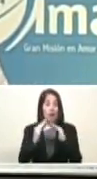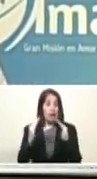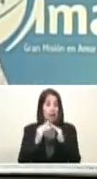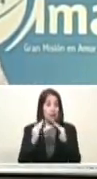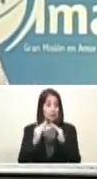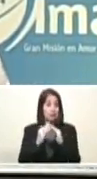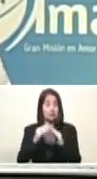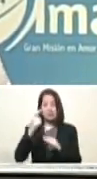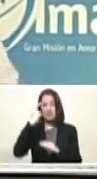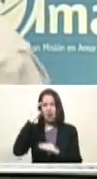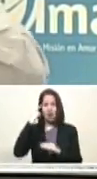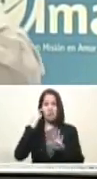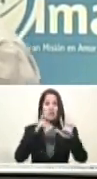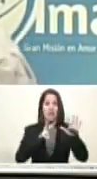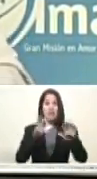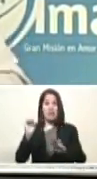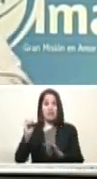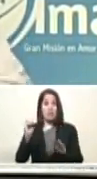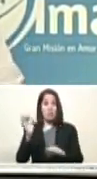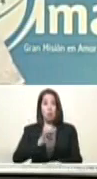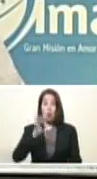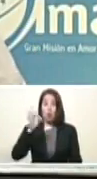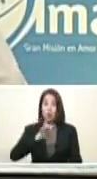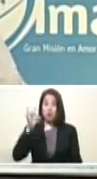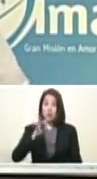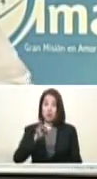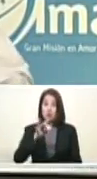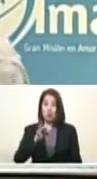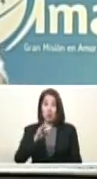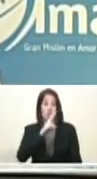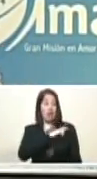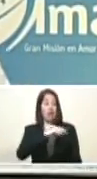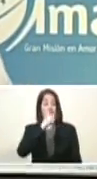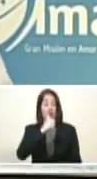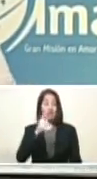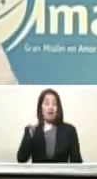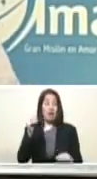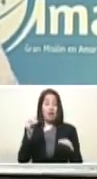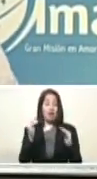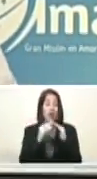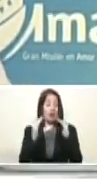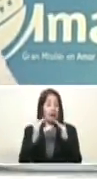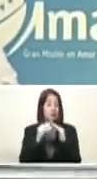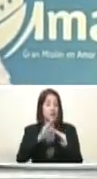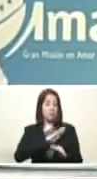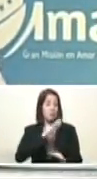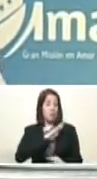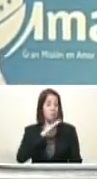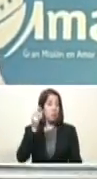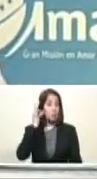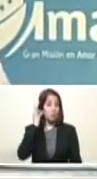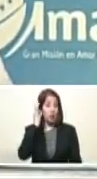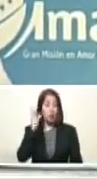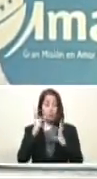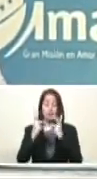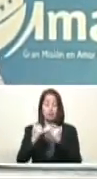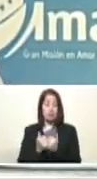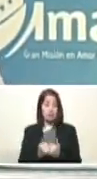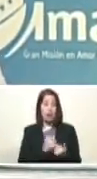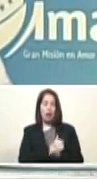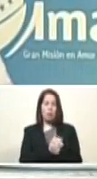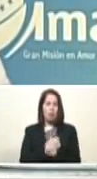sabiendo que el 70% de las mujeres son jefas de hogar en Venezuela, buenas jefas, ¿no?, administran el hogar, el